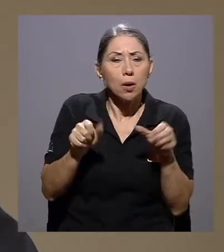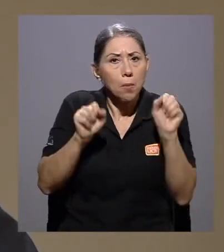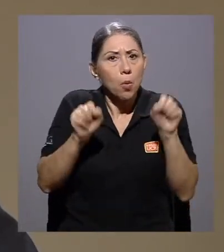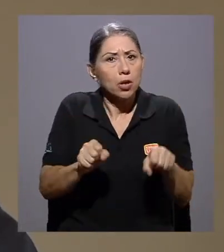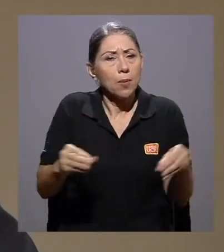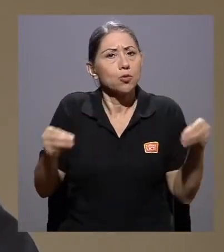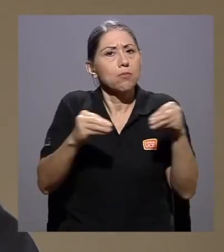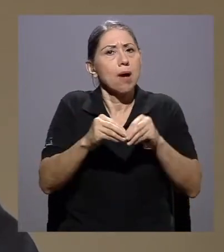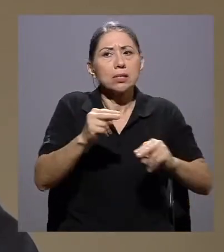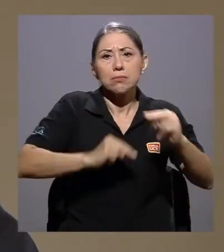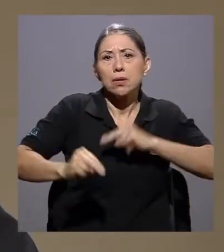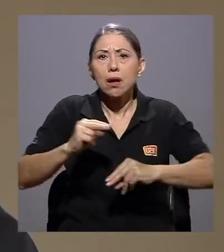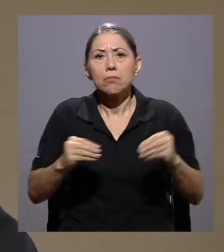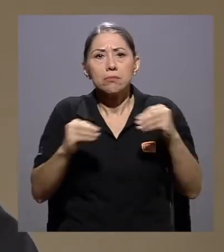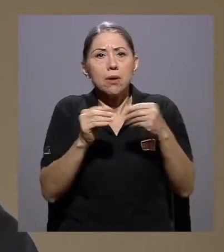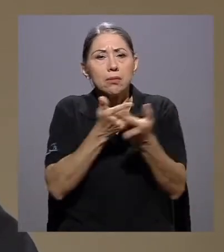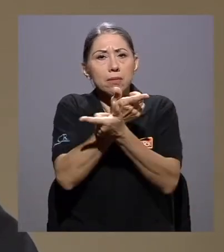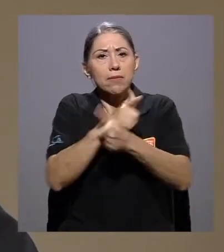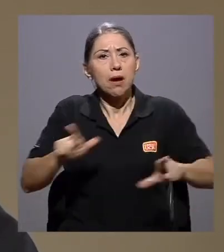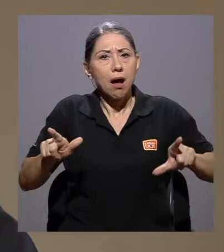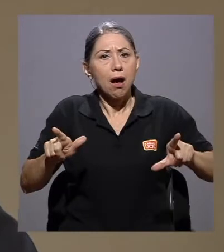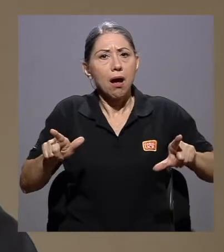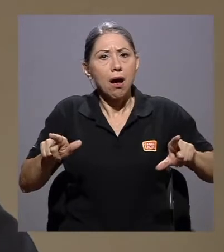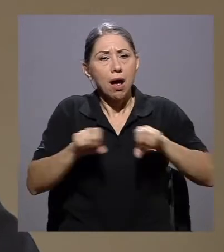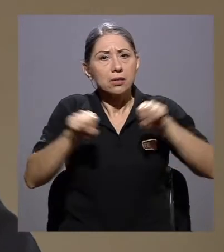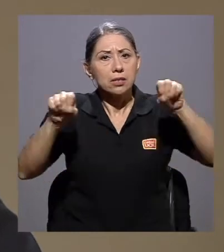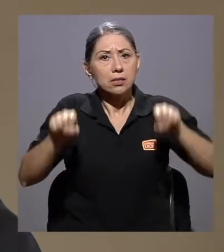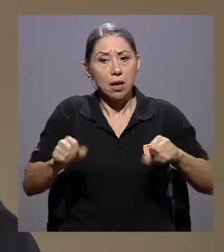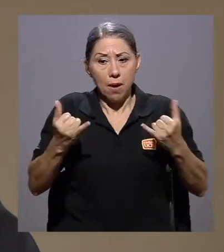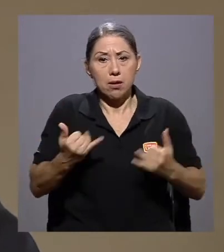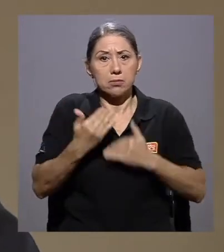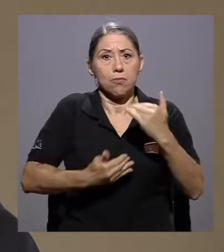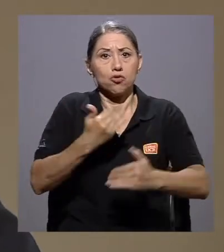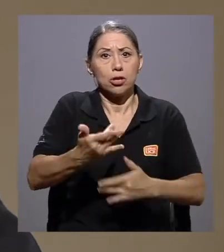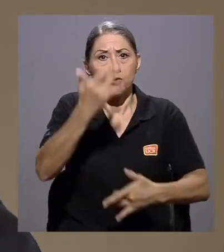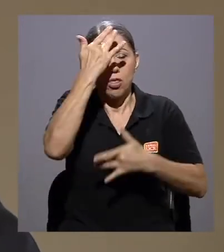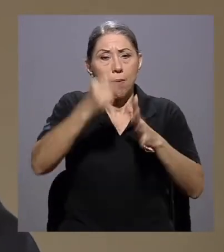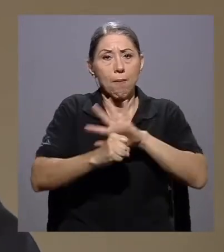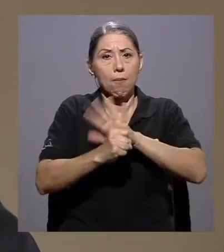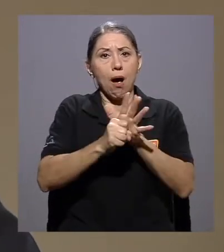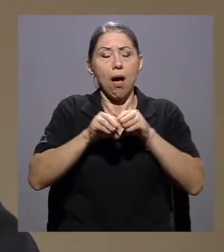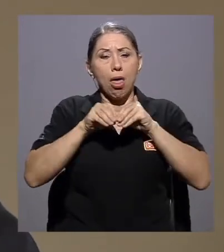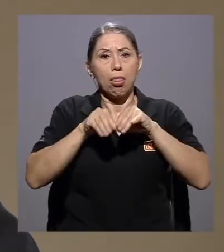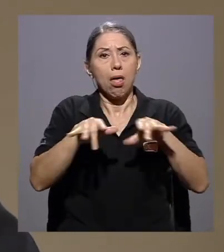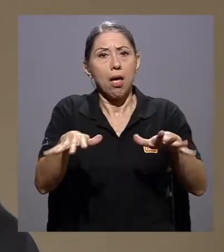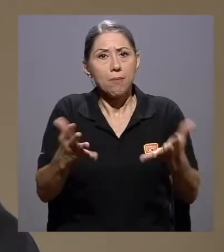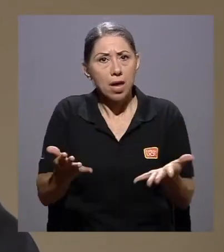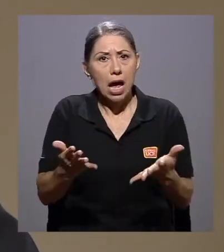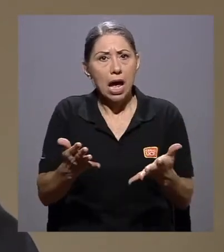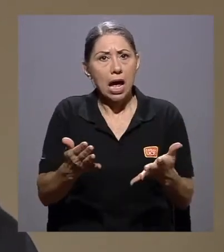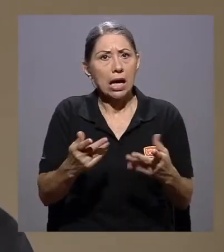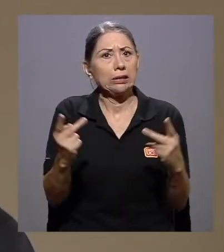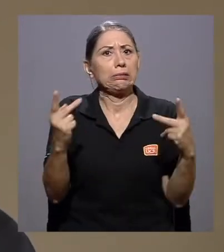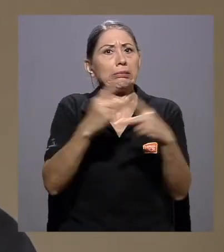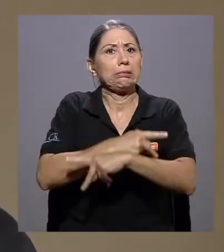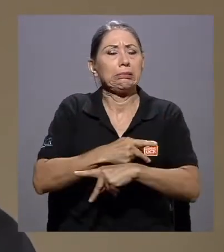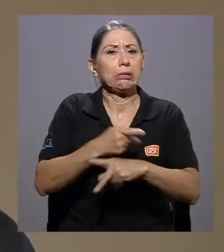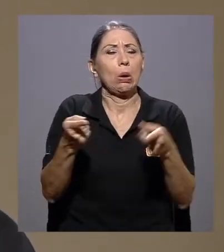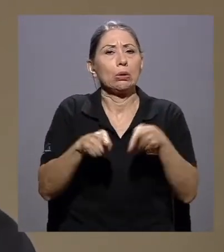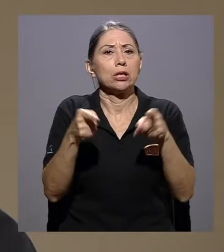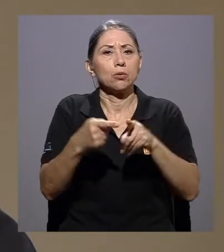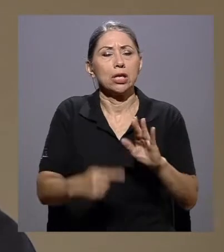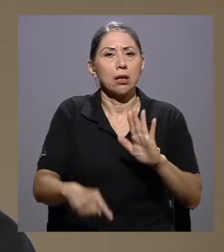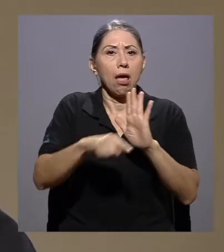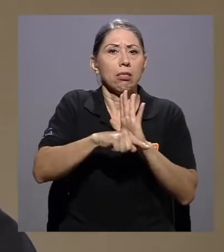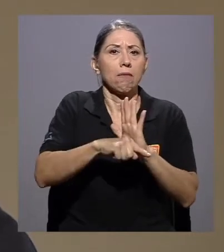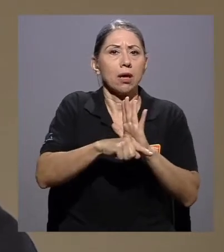sistema en un proceso de pandemia agravaría las consecuencias negativas sobre el bienestar